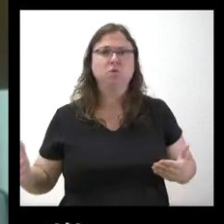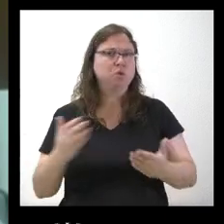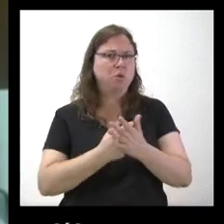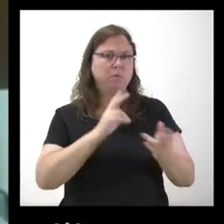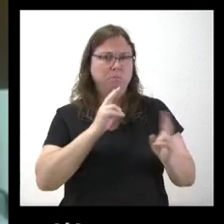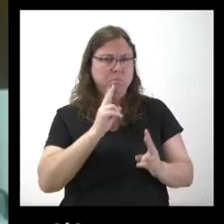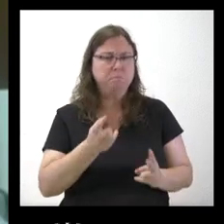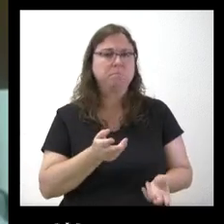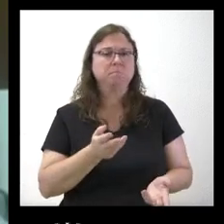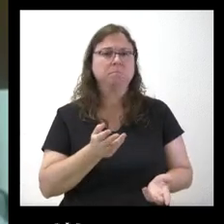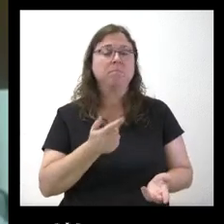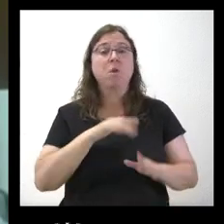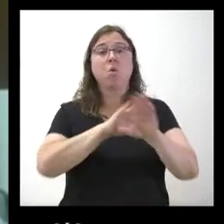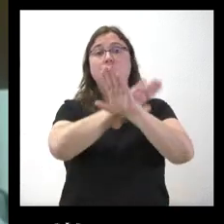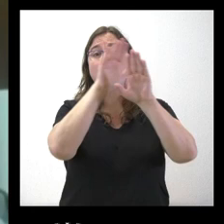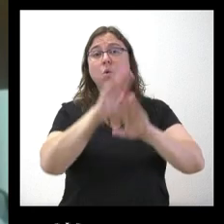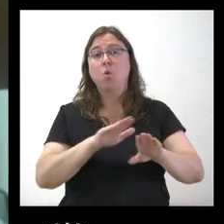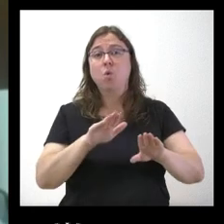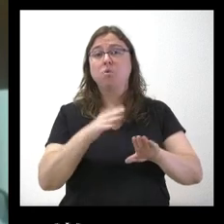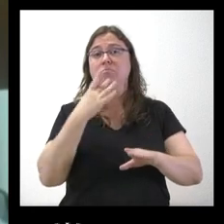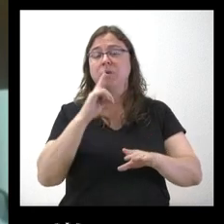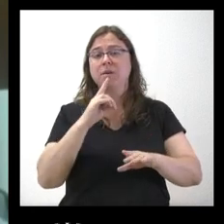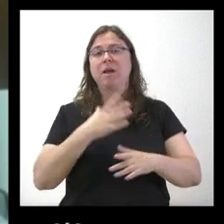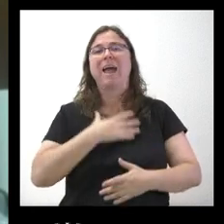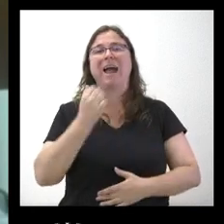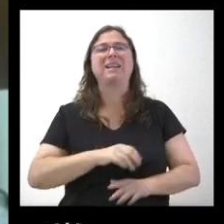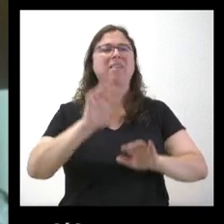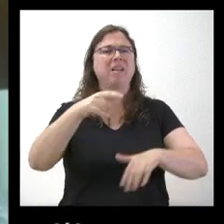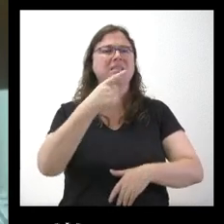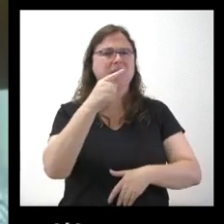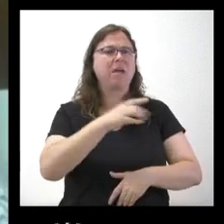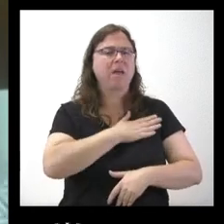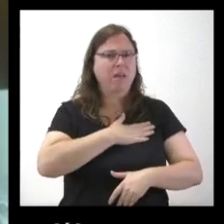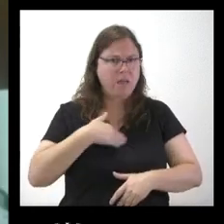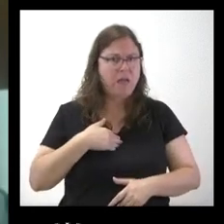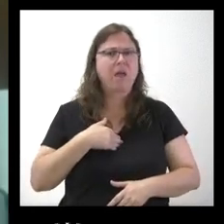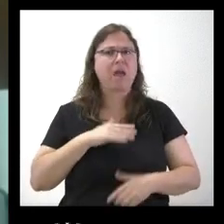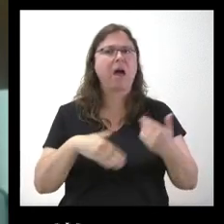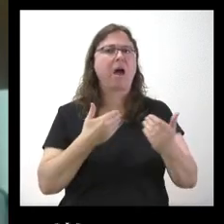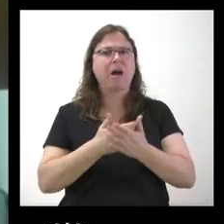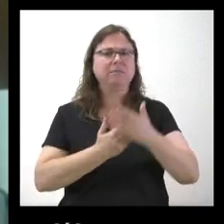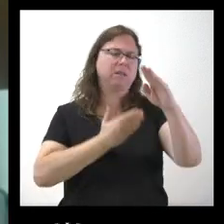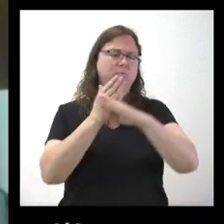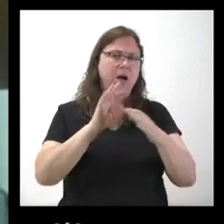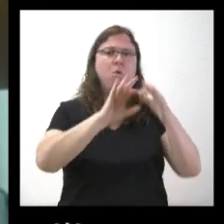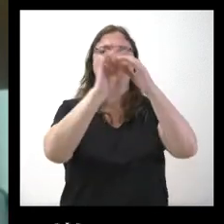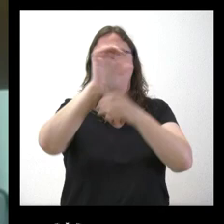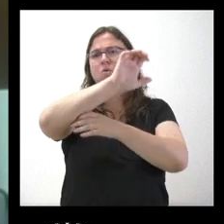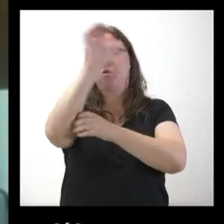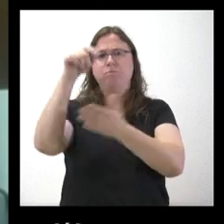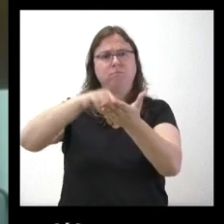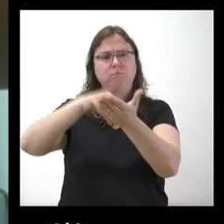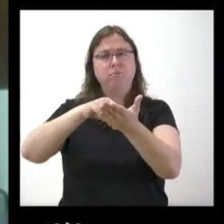tipo el último pronunciado se sido esta mañana al alcalde de León que dice que está puesto a llegar hasta la Unión Europea para para buscar